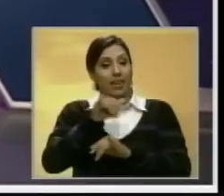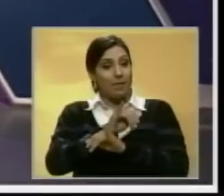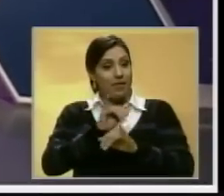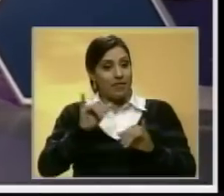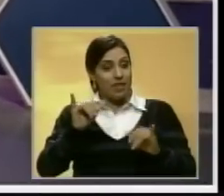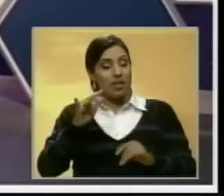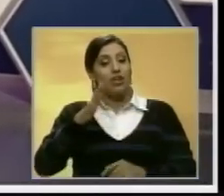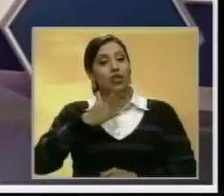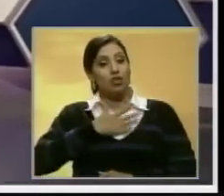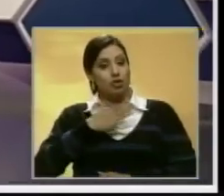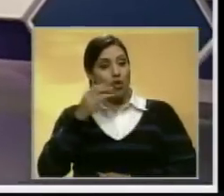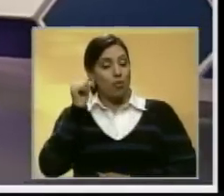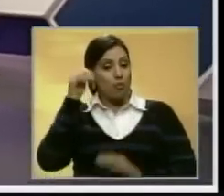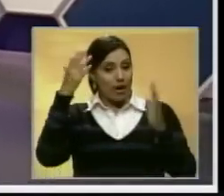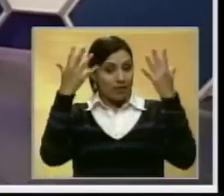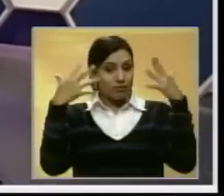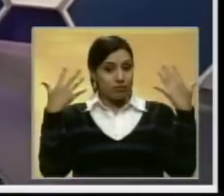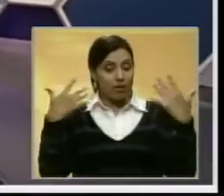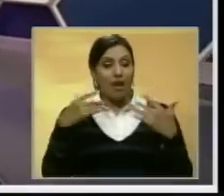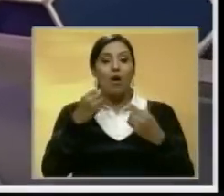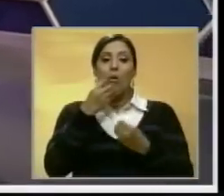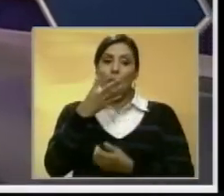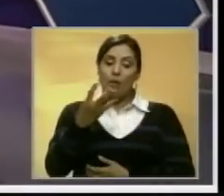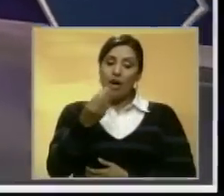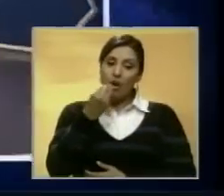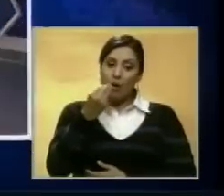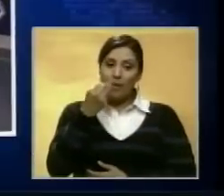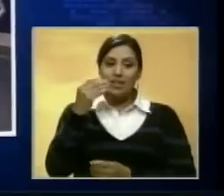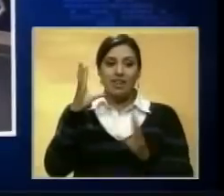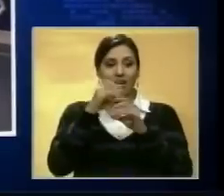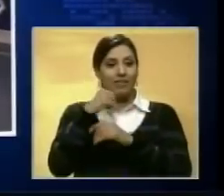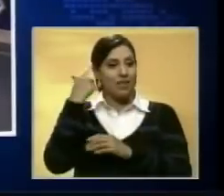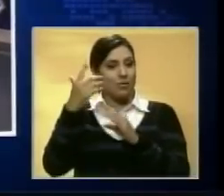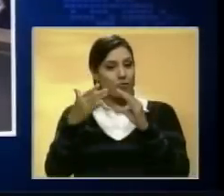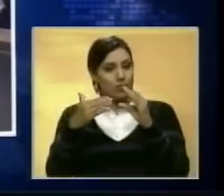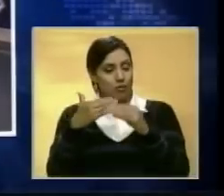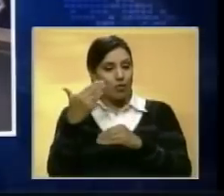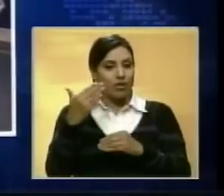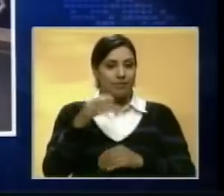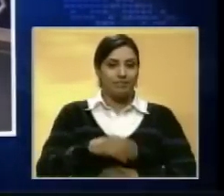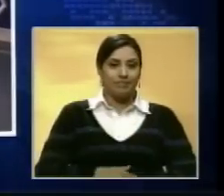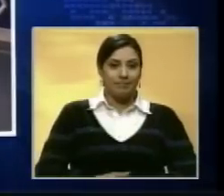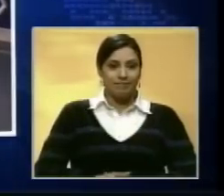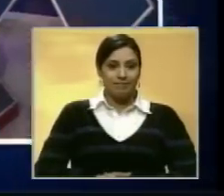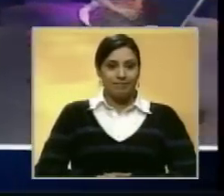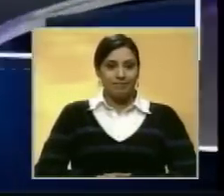llegamos una vez más al final. Soy Carolina Zulbarán, que tengan buen apetito y nos vemos aquí en nuestra emisión estelar.